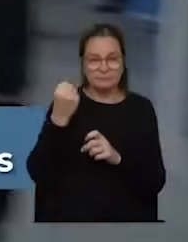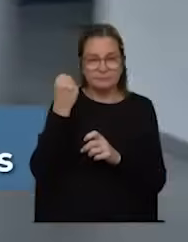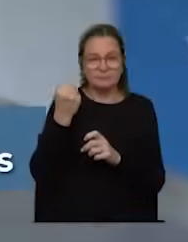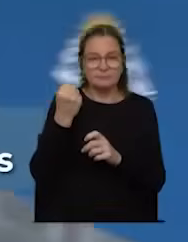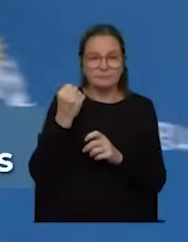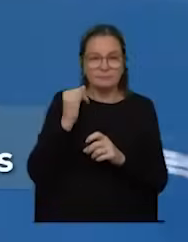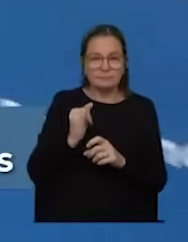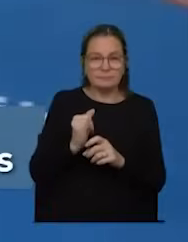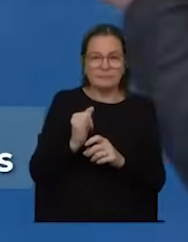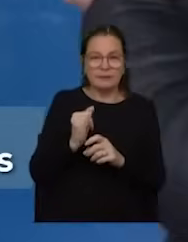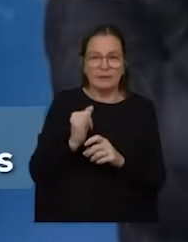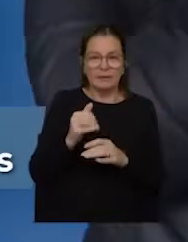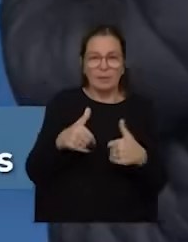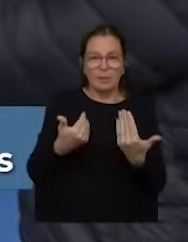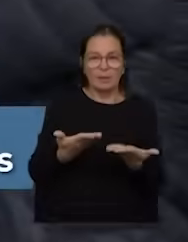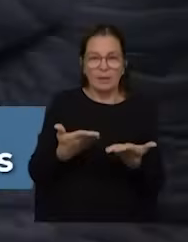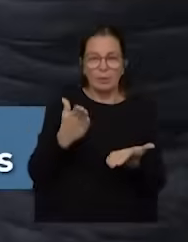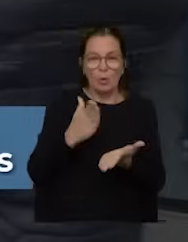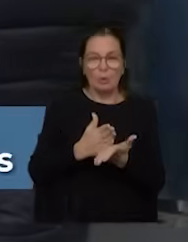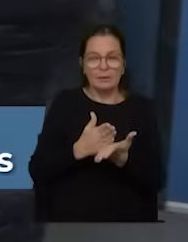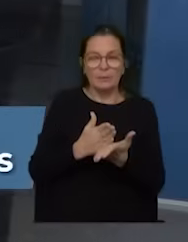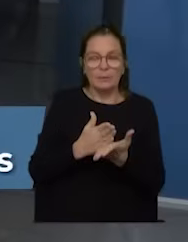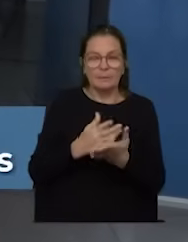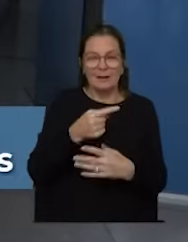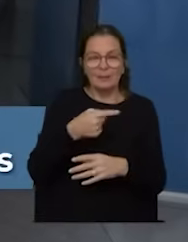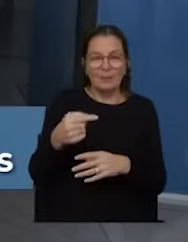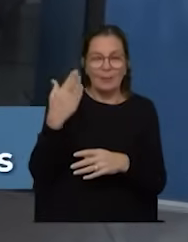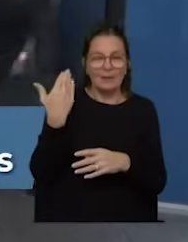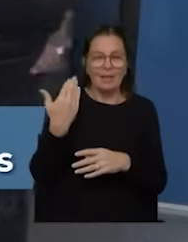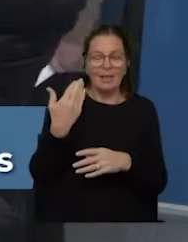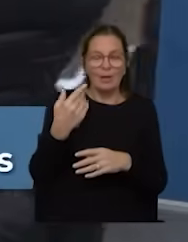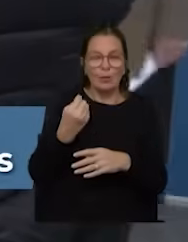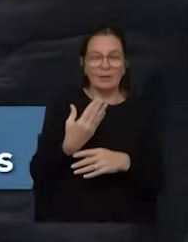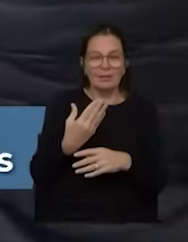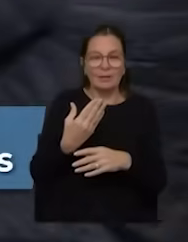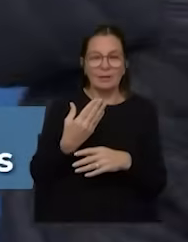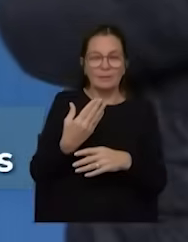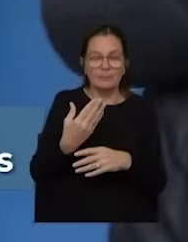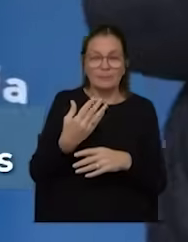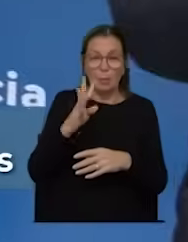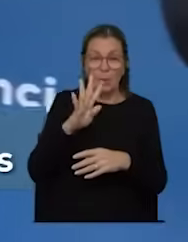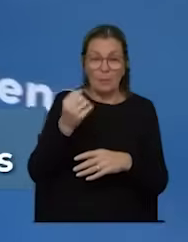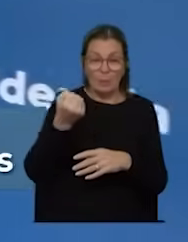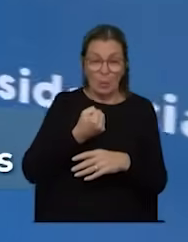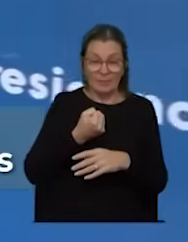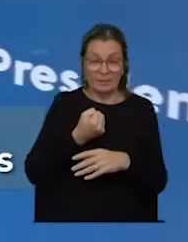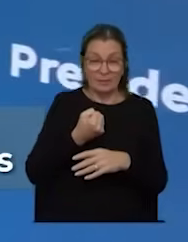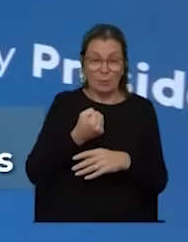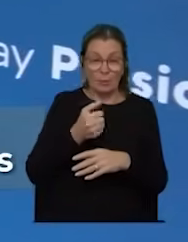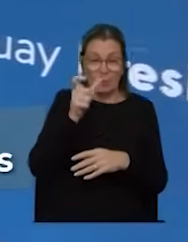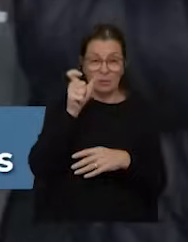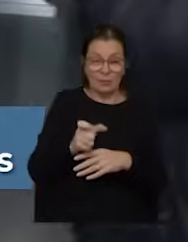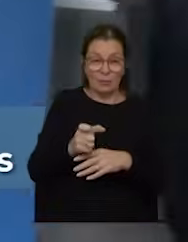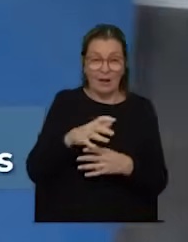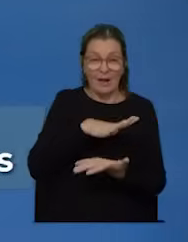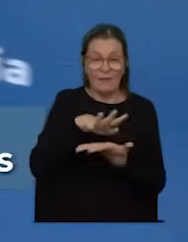que se han eh dado últimamente sobre todo la semana pasada con ese cuádruple idio en el